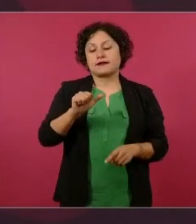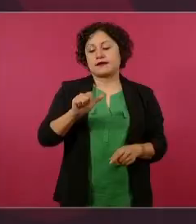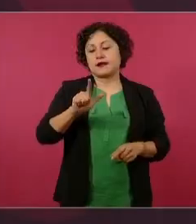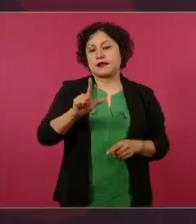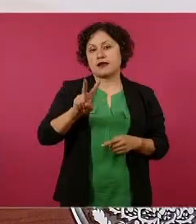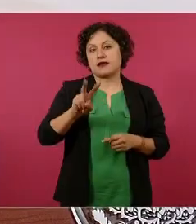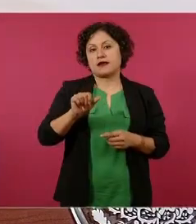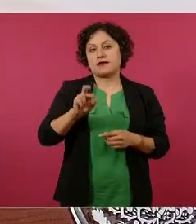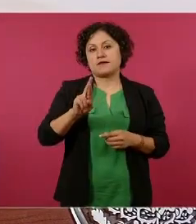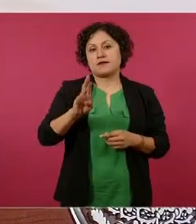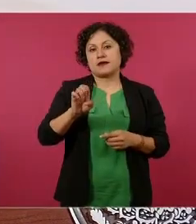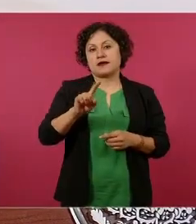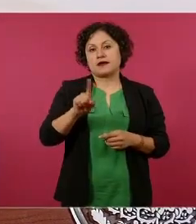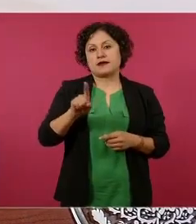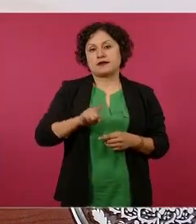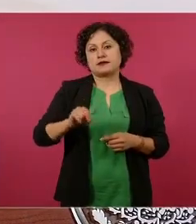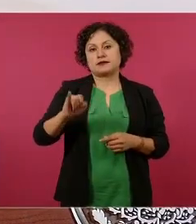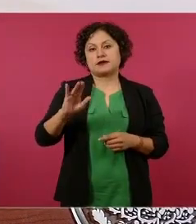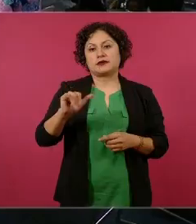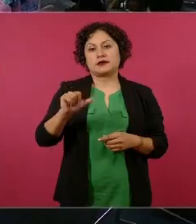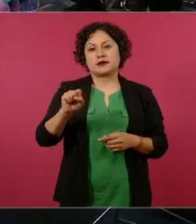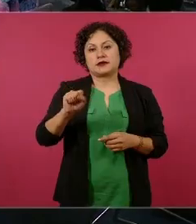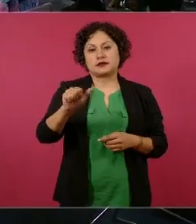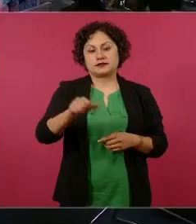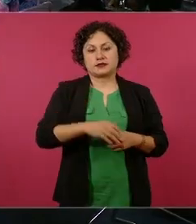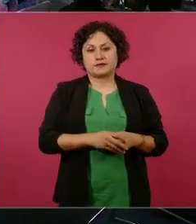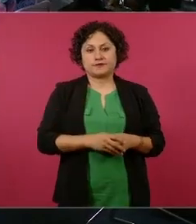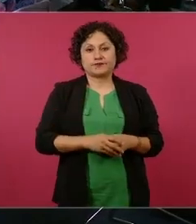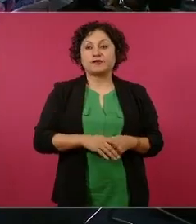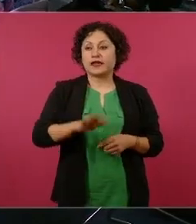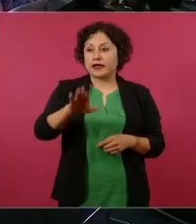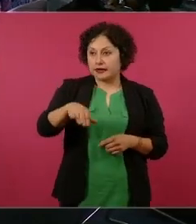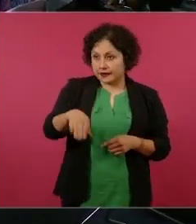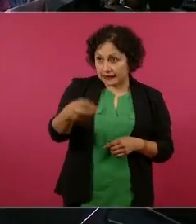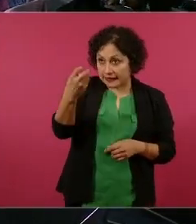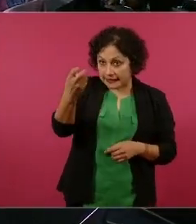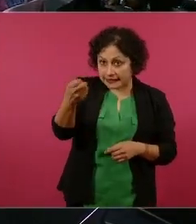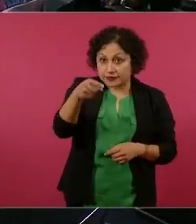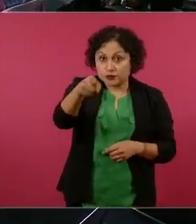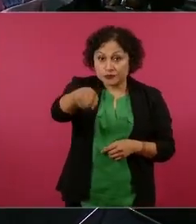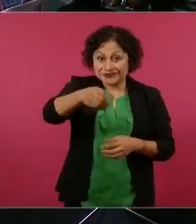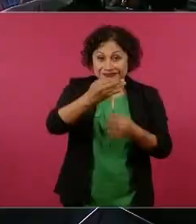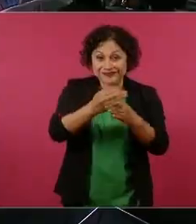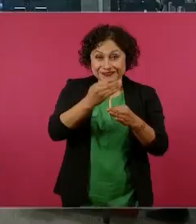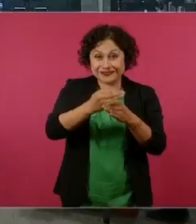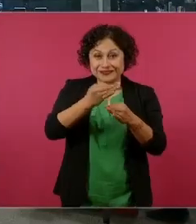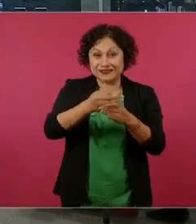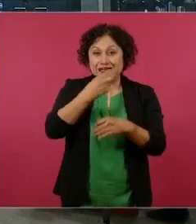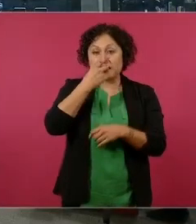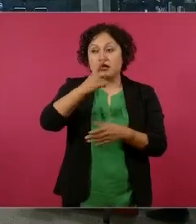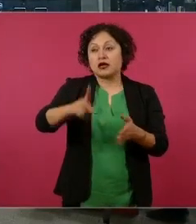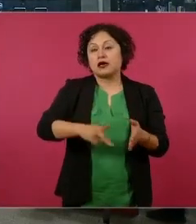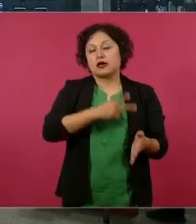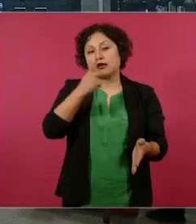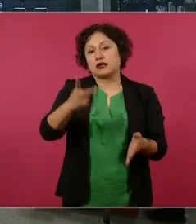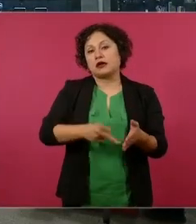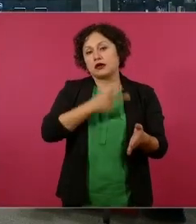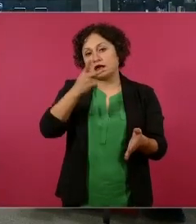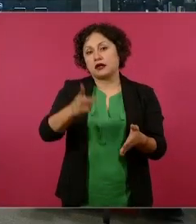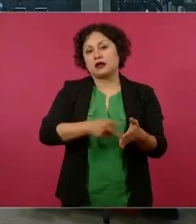¿Sí? Pero es que ahí, por ejemplo, ese caso de Emilio, sí, Álvarez y Casa, del que usted se ha referido varias veces, ¿sí?, sobre el Centro